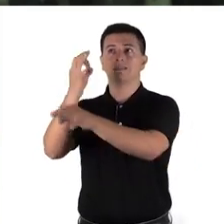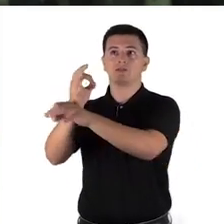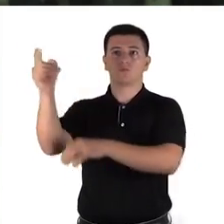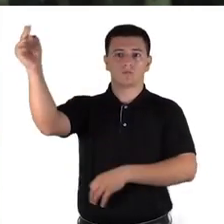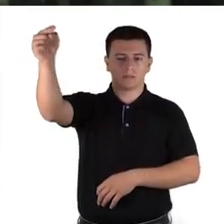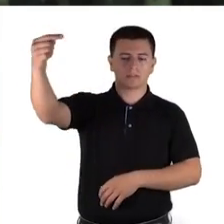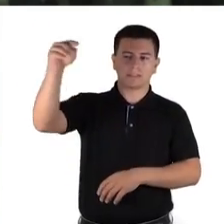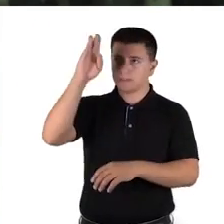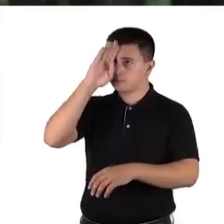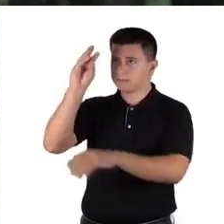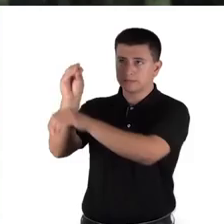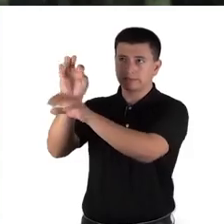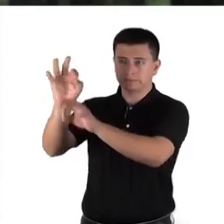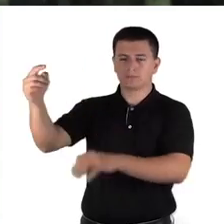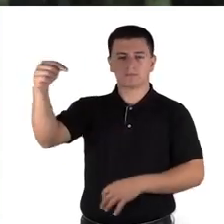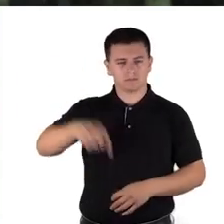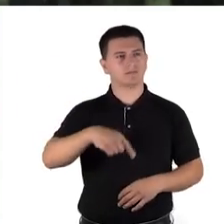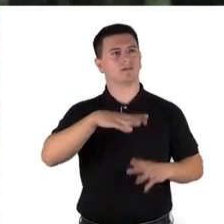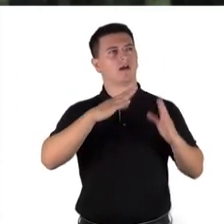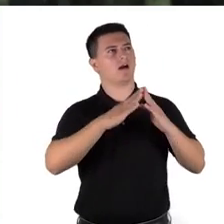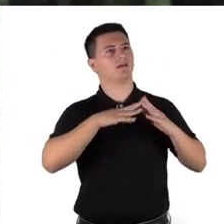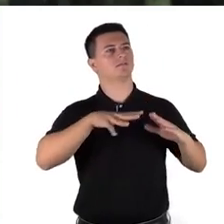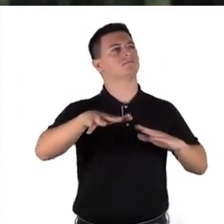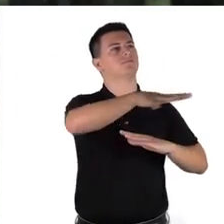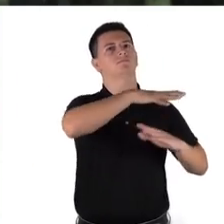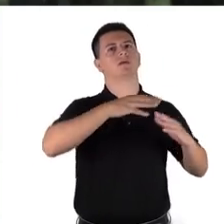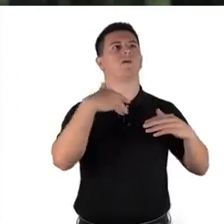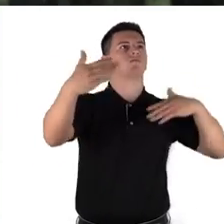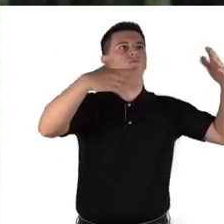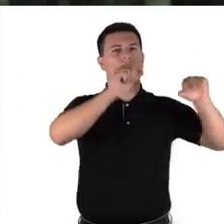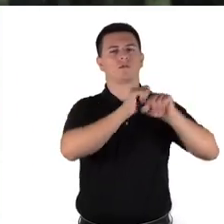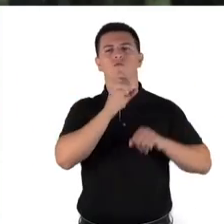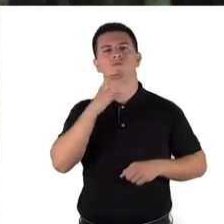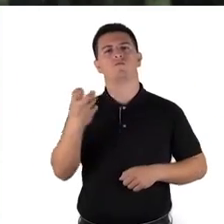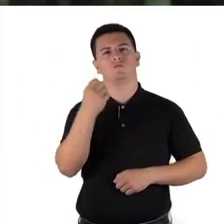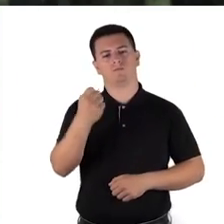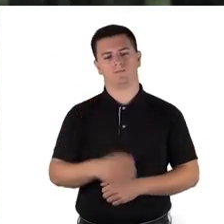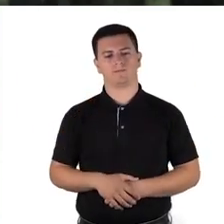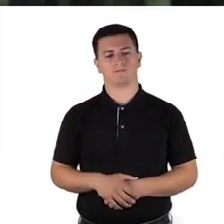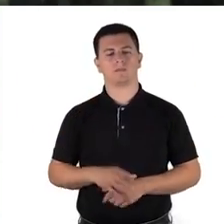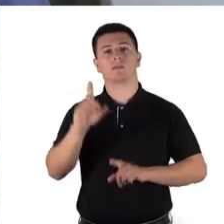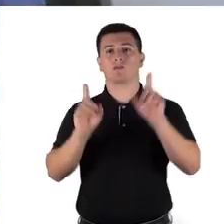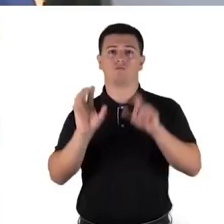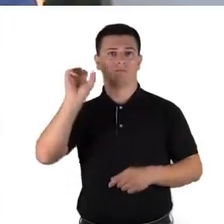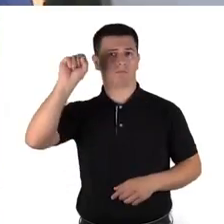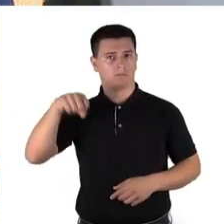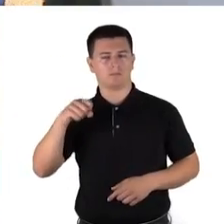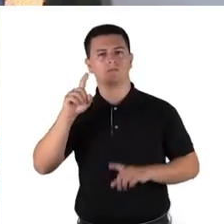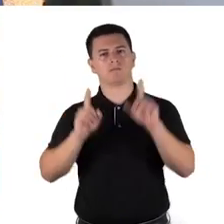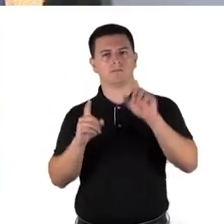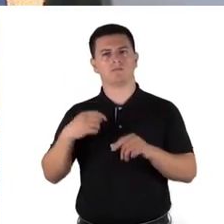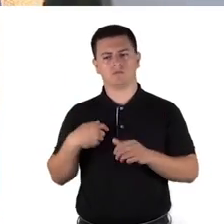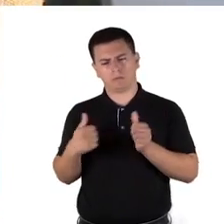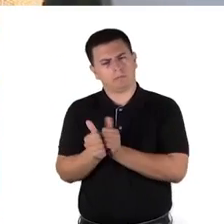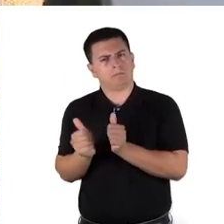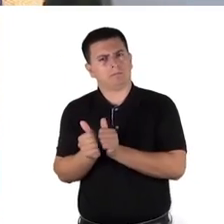en la vida y lo que aprende en la escuela también lo pueda aplicar en la convivencia, en sus entornos en los cuales se desarrolla. ¿Hay mamás,